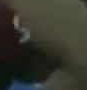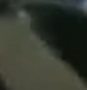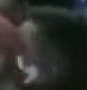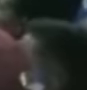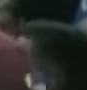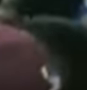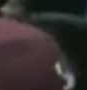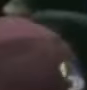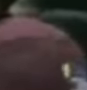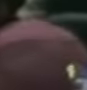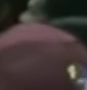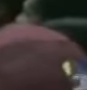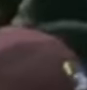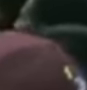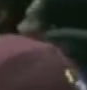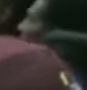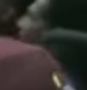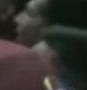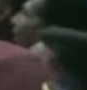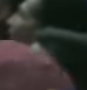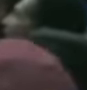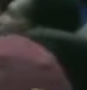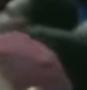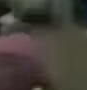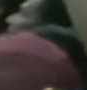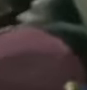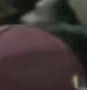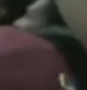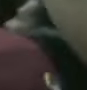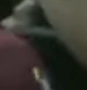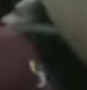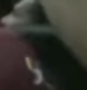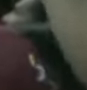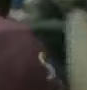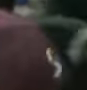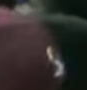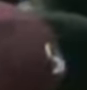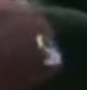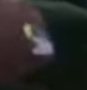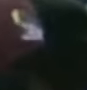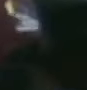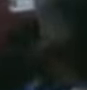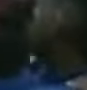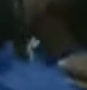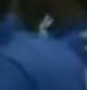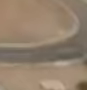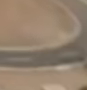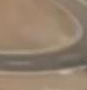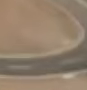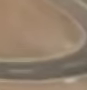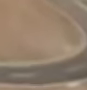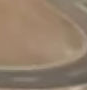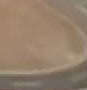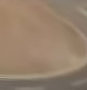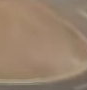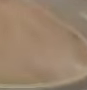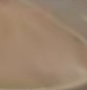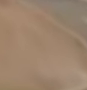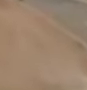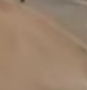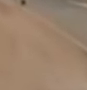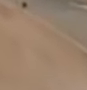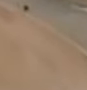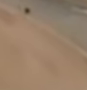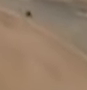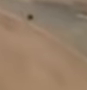self una fotografía que quedará para la historia como lo ha dicho el presidente constitucional de la República Nicolás Maduro moros